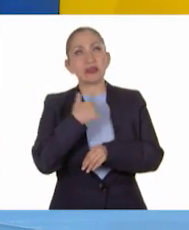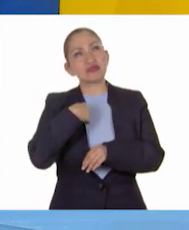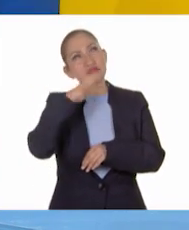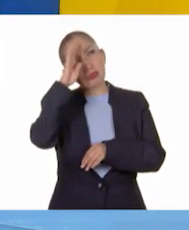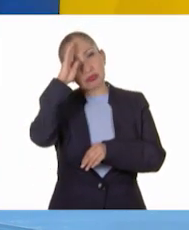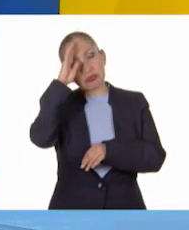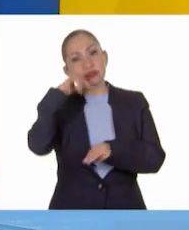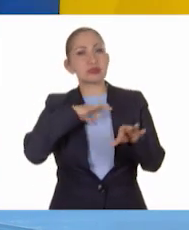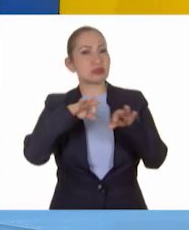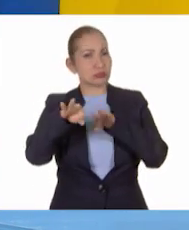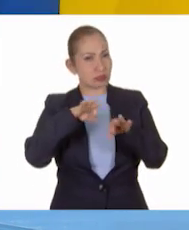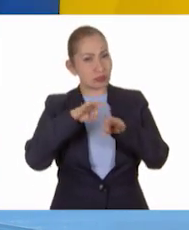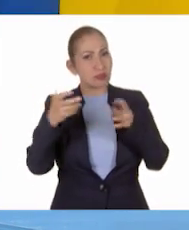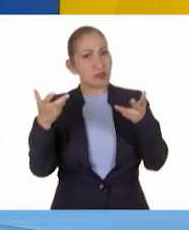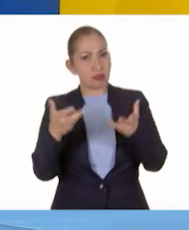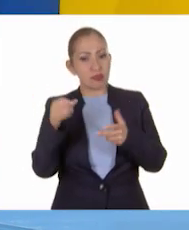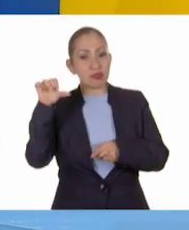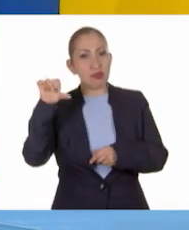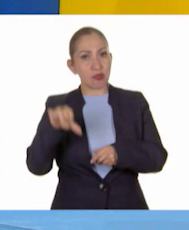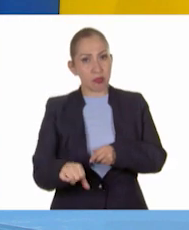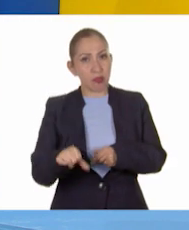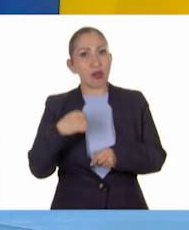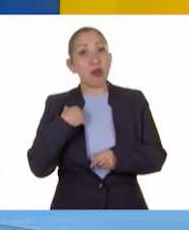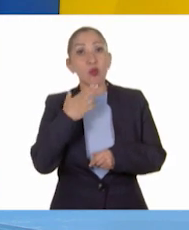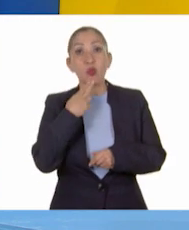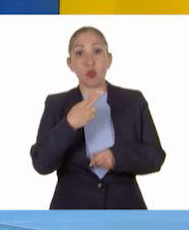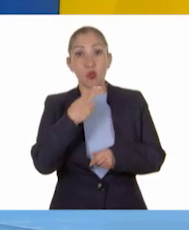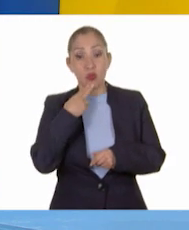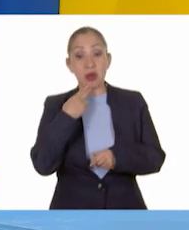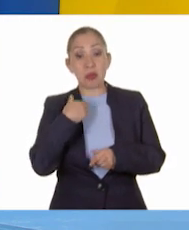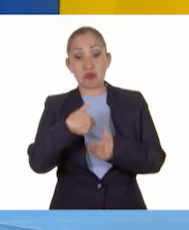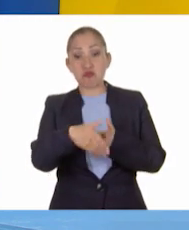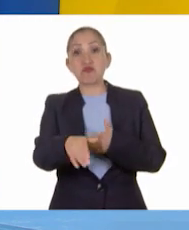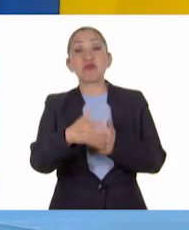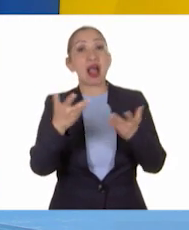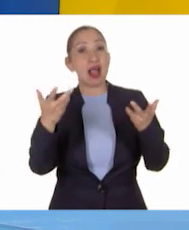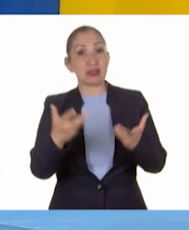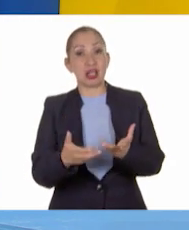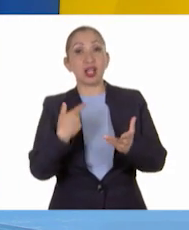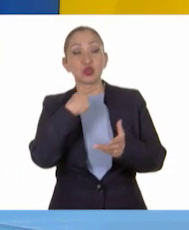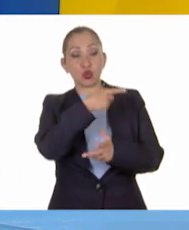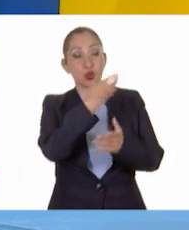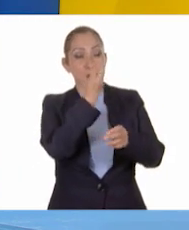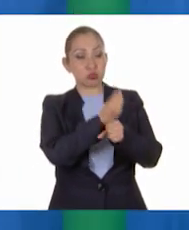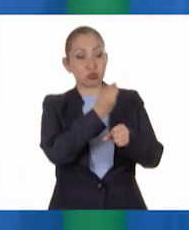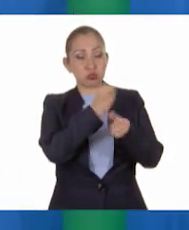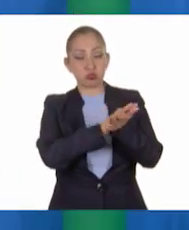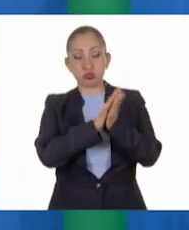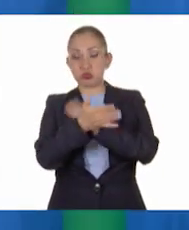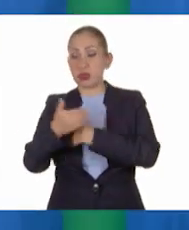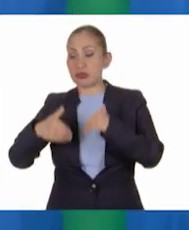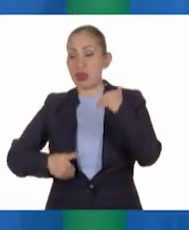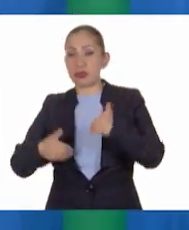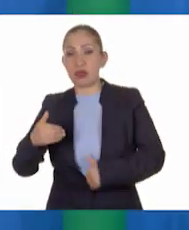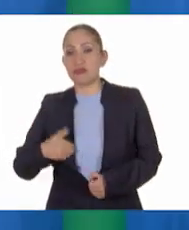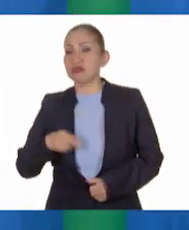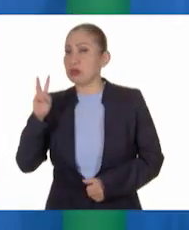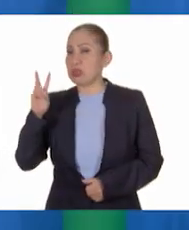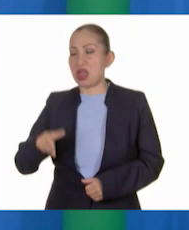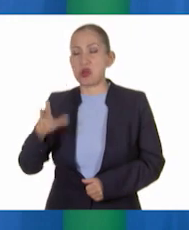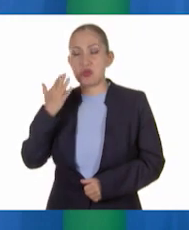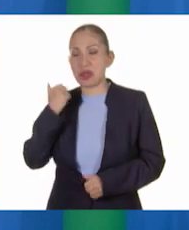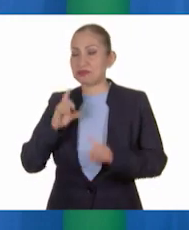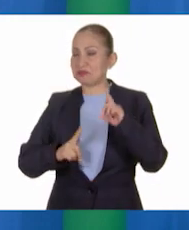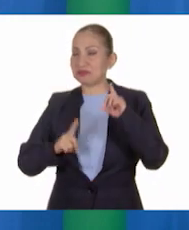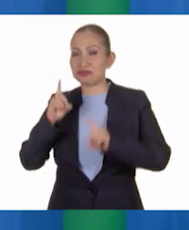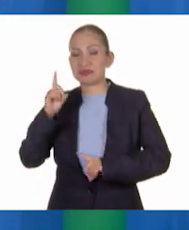piensa que el trabajo que realizaremos hoy te será de utilidad al momento de realizar tu adaptación teatral. De eso no tengo ninguna